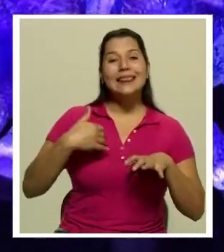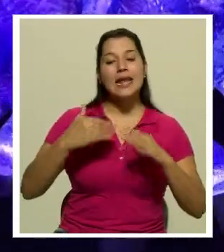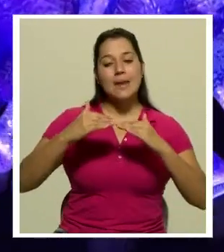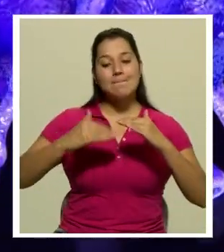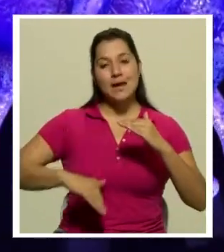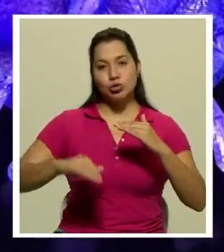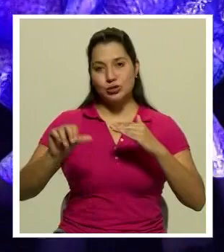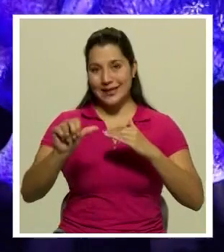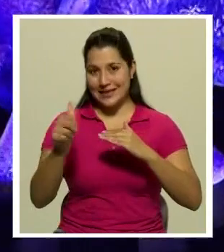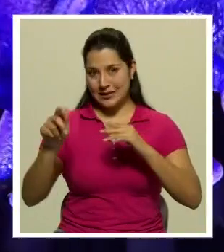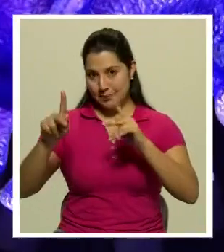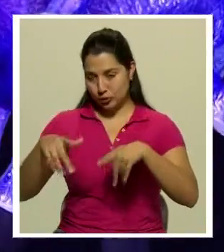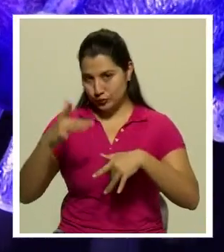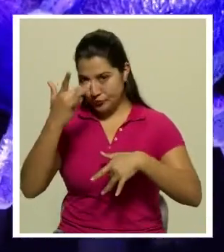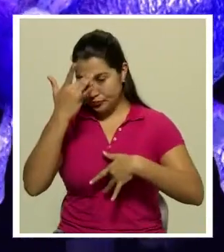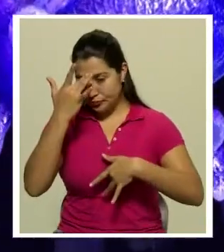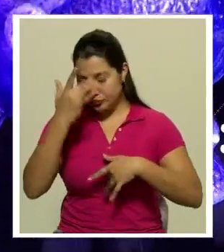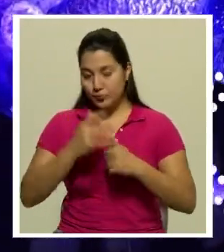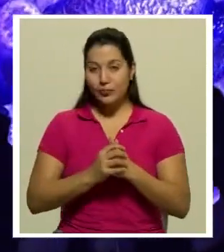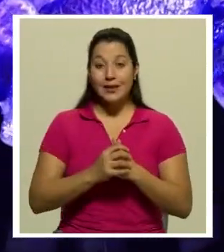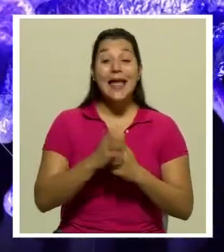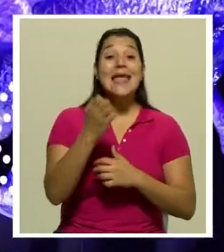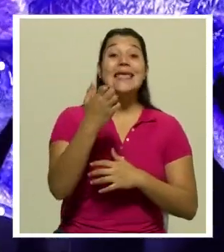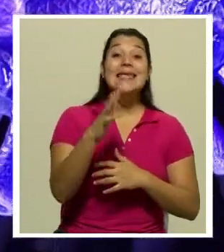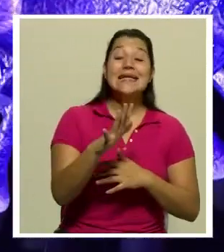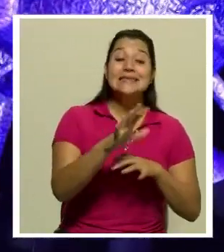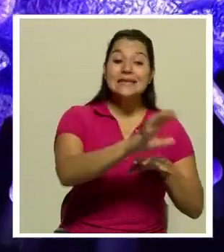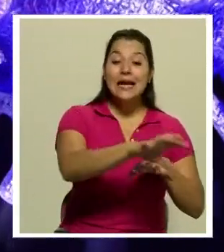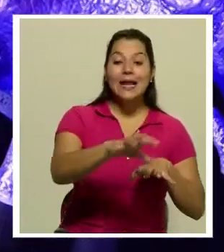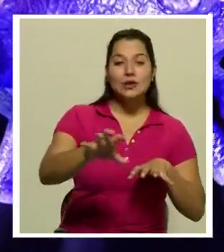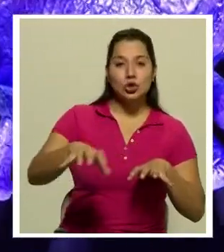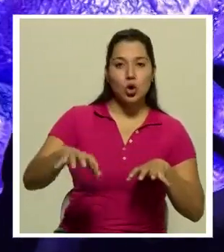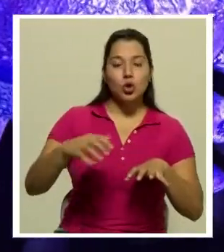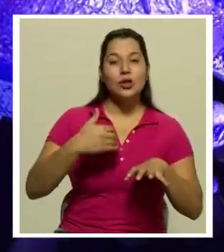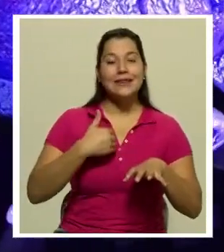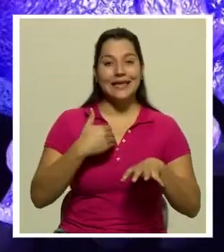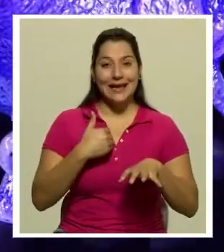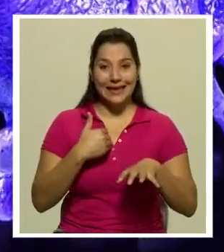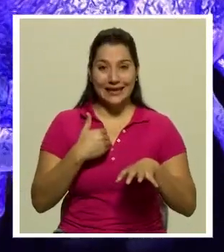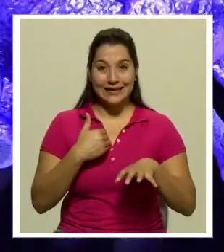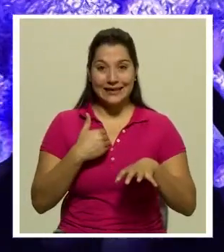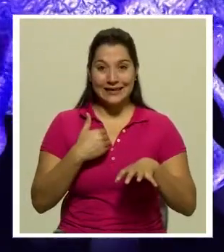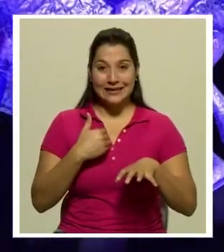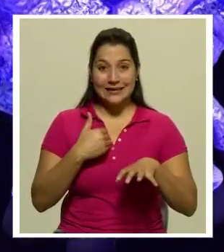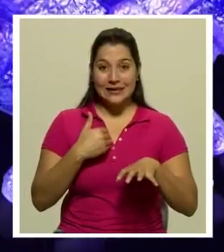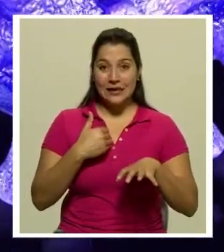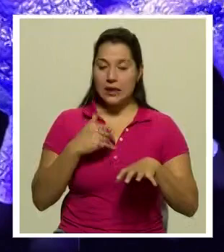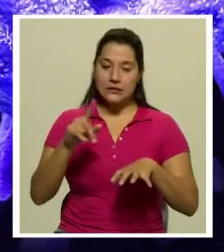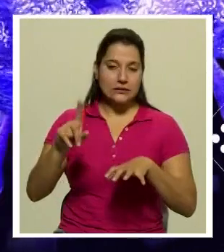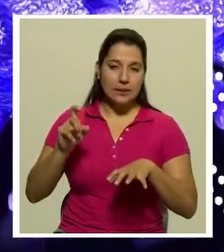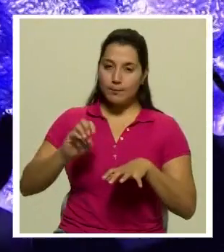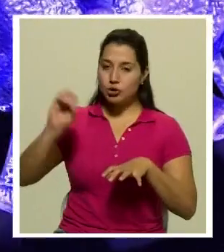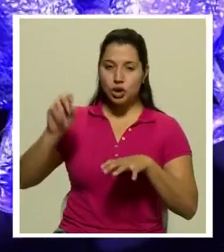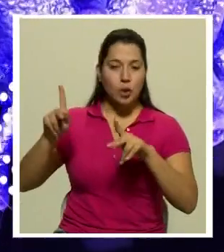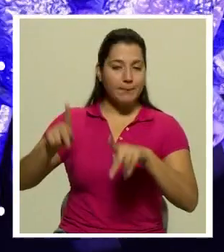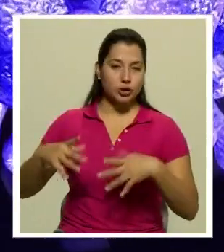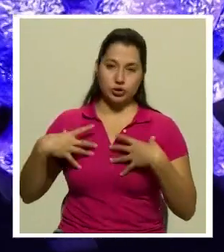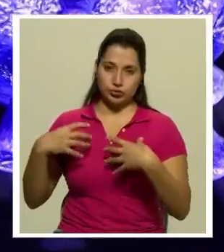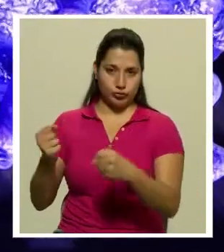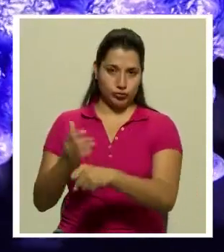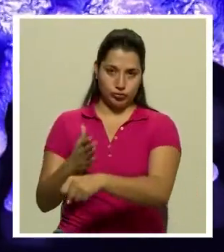total de un 29%. 15 tienen 100% de recuperados para